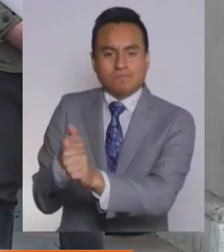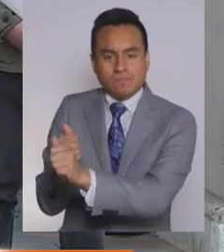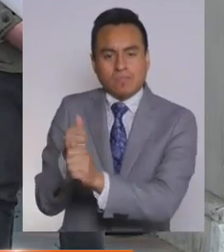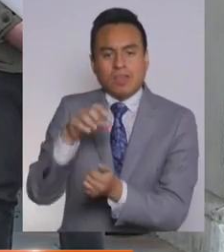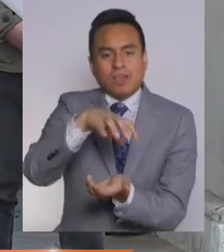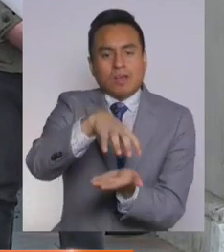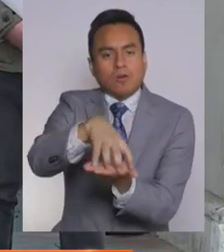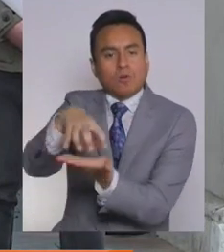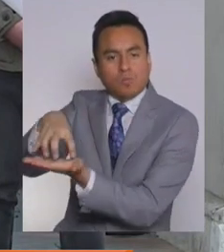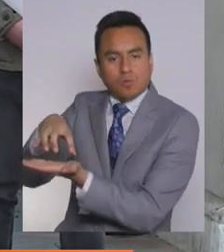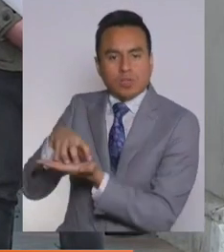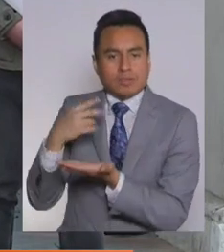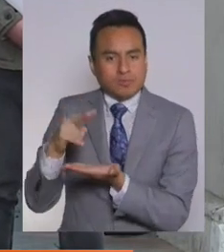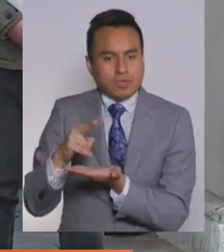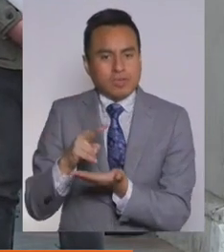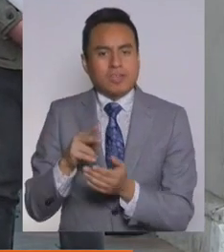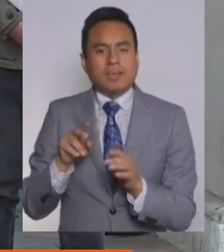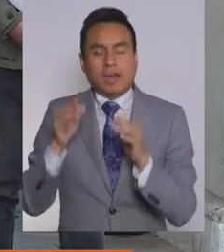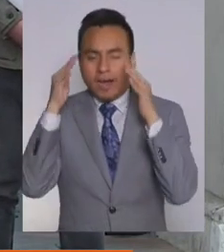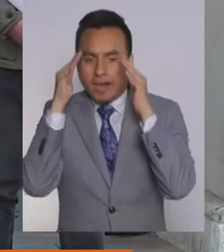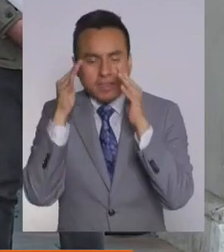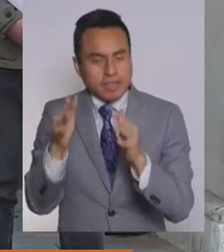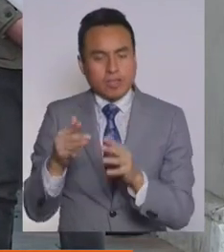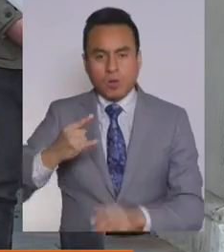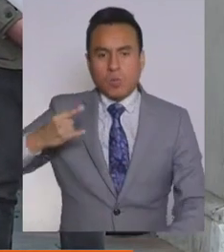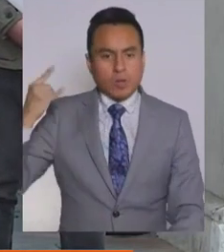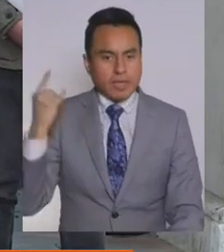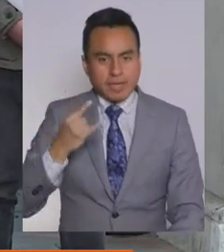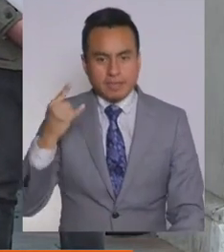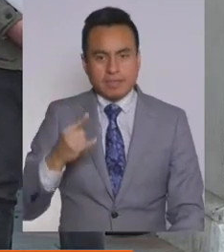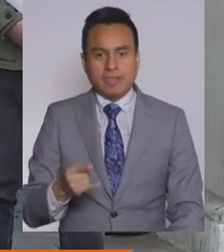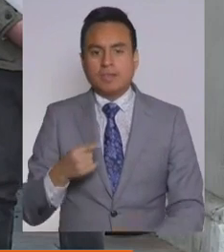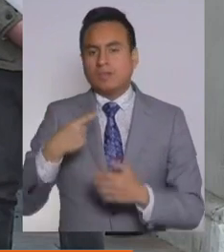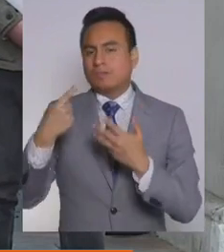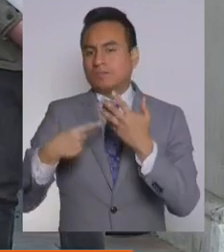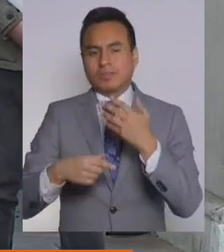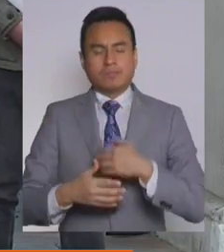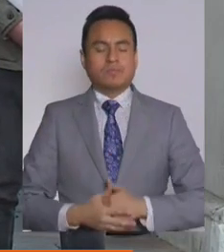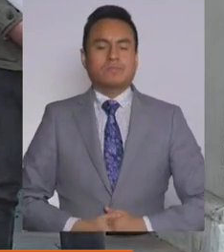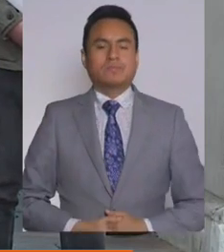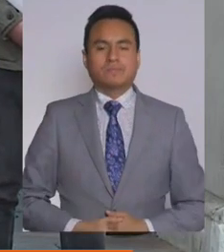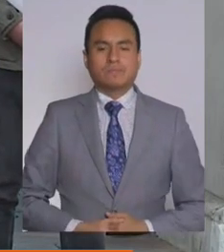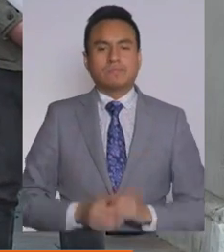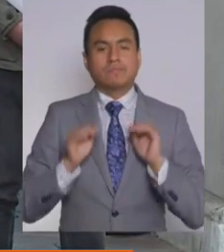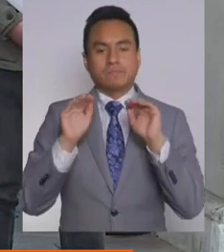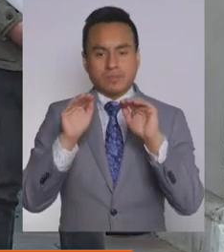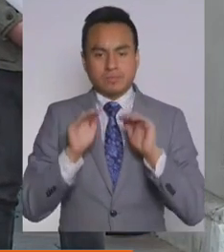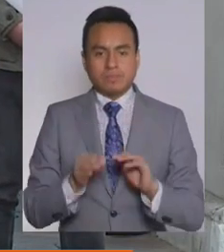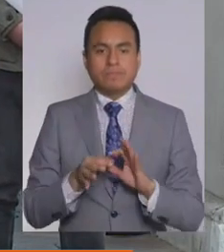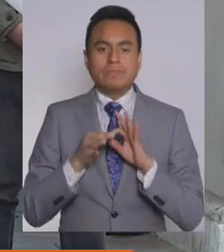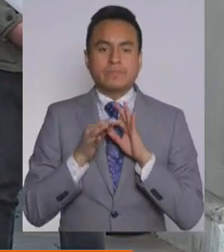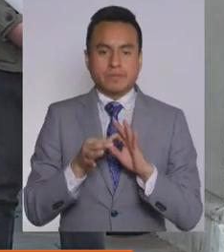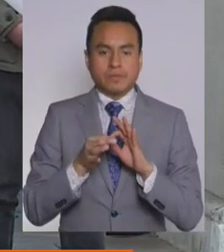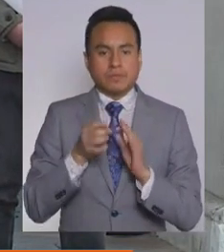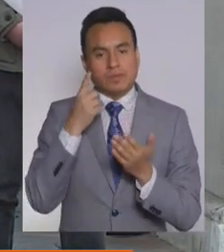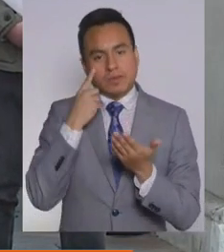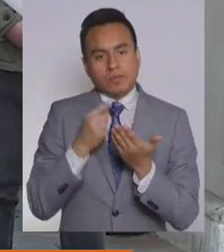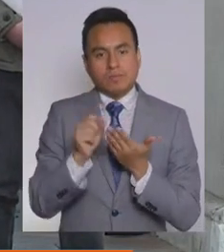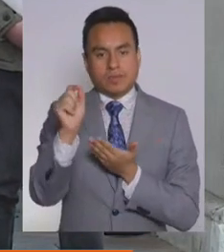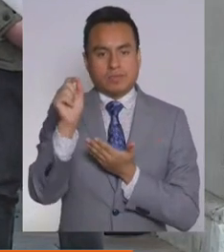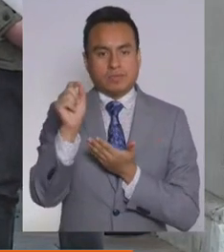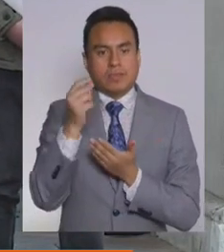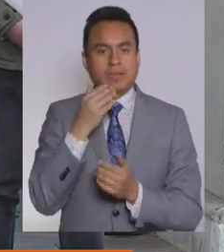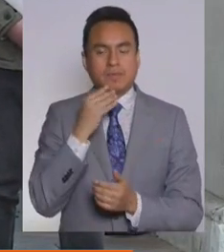en cada una de sus comunas, atendiendo urgencias de todo tipo. Y por lo mismo los agradecimientos y los reconocimientos y